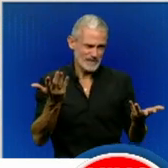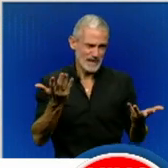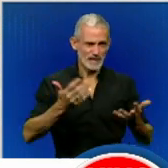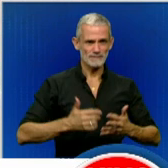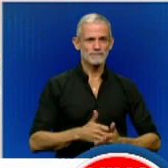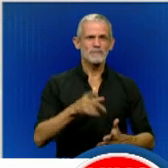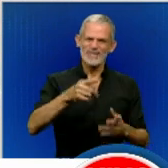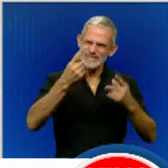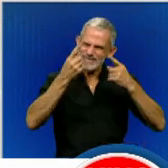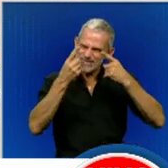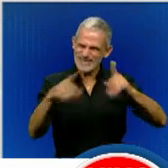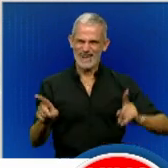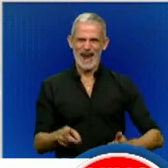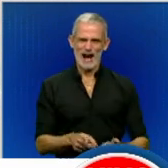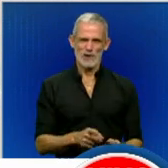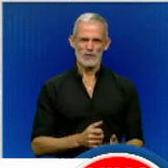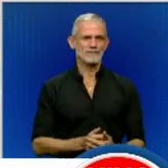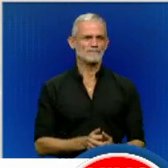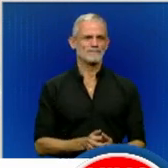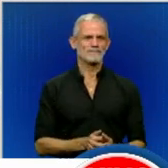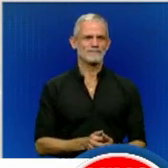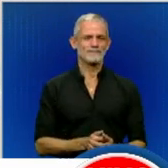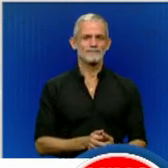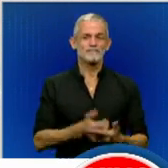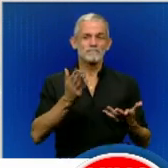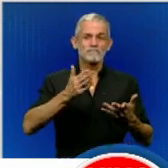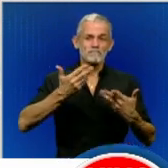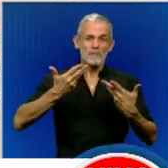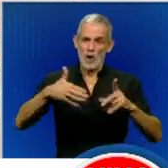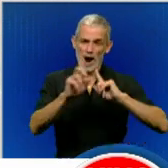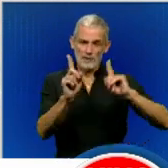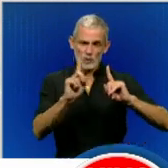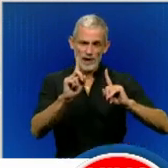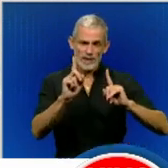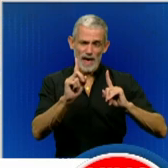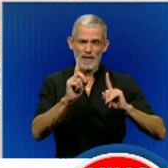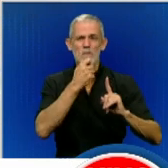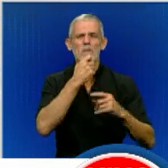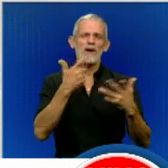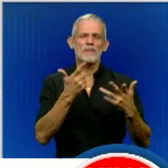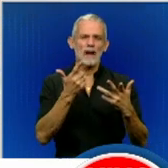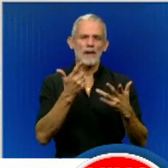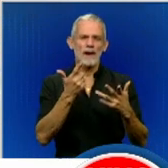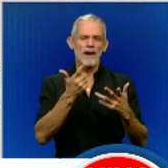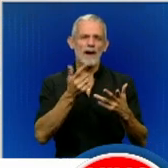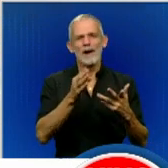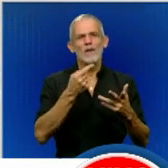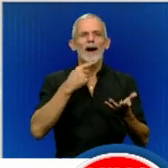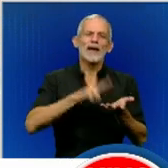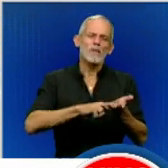un poco rara no es casual precisamente para evitar el enanismo fiscal